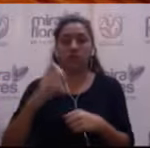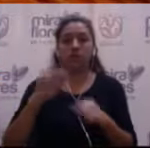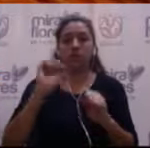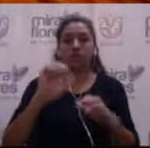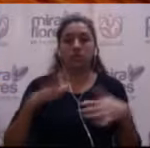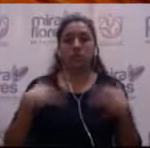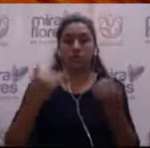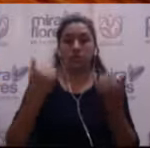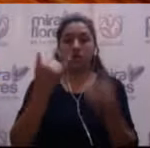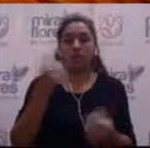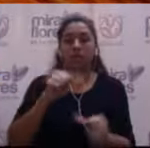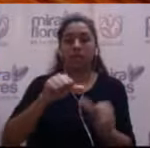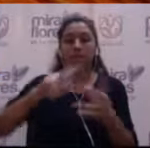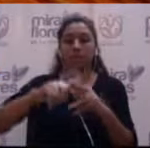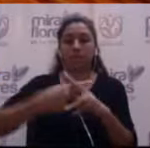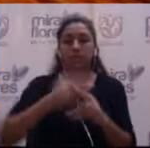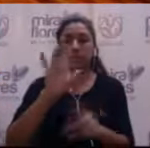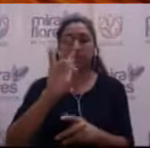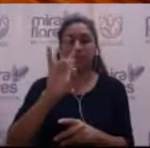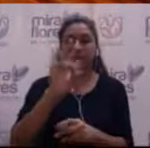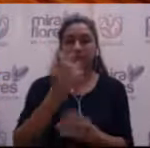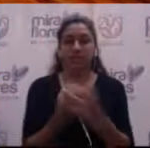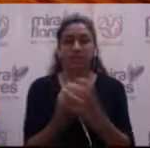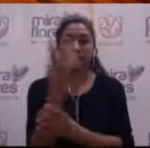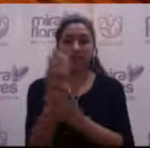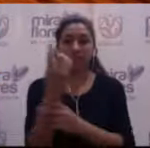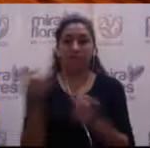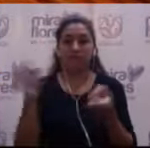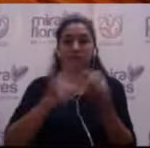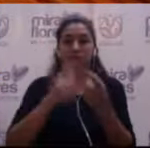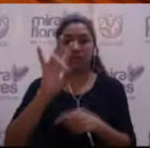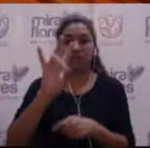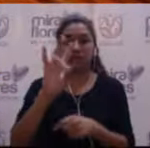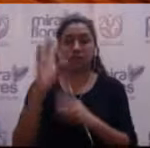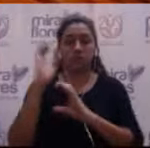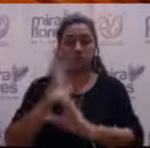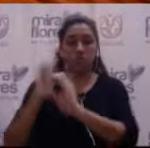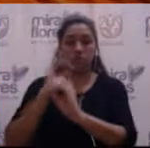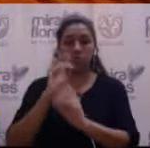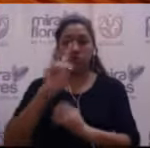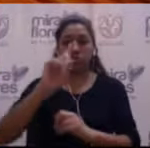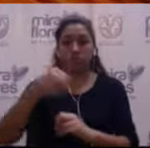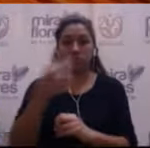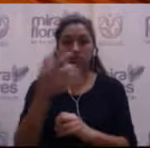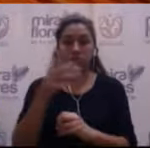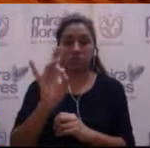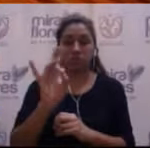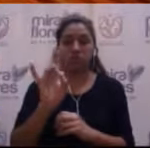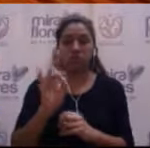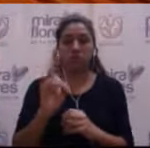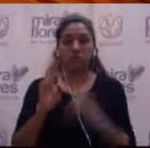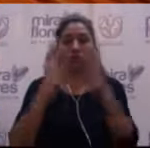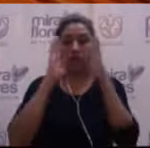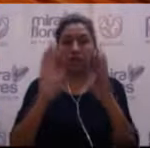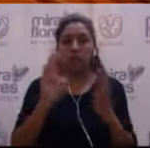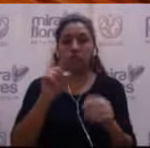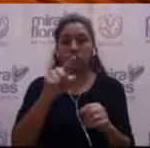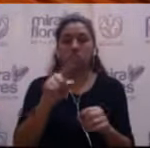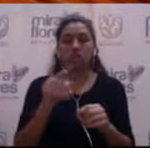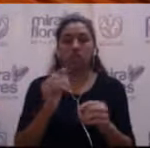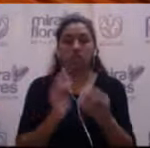a partir del 7 de septiembre del presente año y hasta el 7 de octubre de 2018, en atención a su participación como